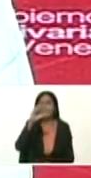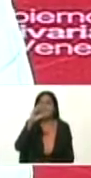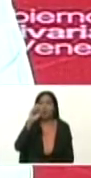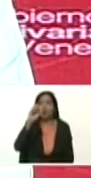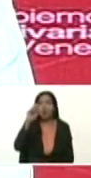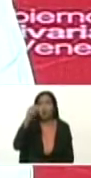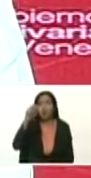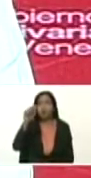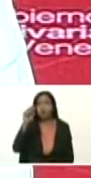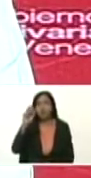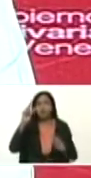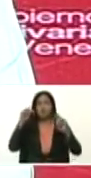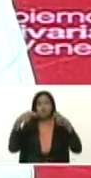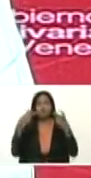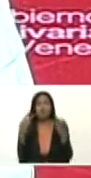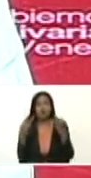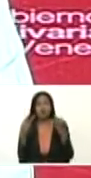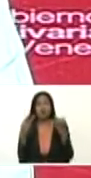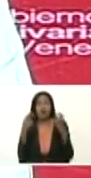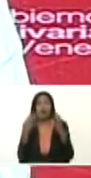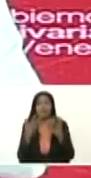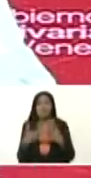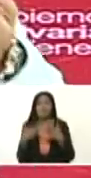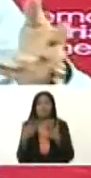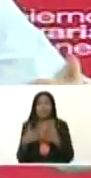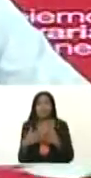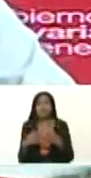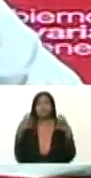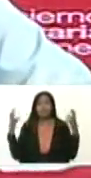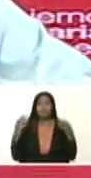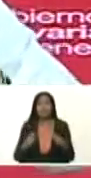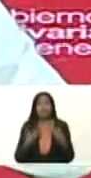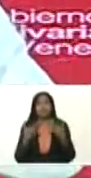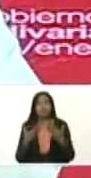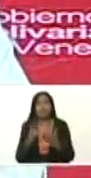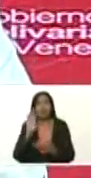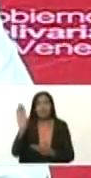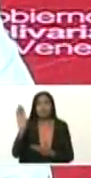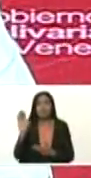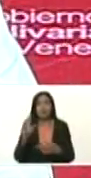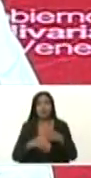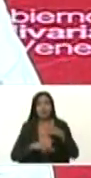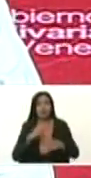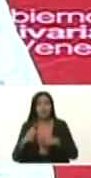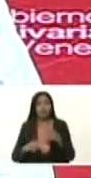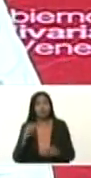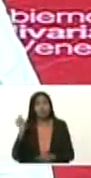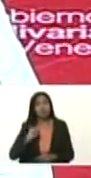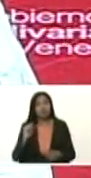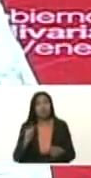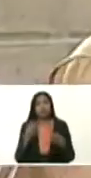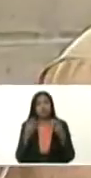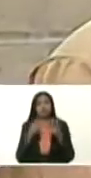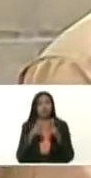una nueva empresa, Las Boloñas, una Boloña que tienen que dar ustedes al país con la producción, eso sí.